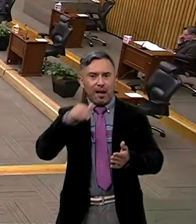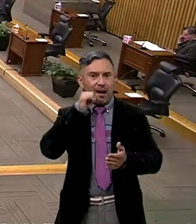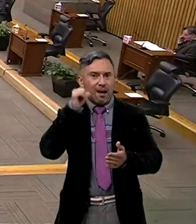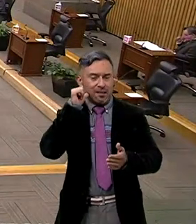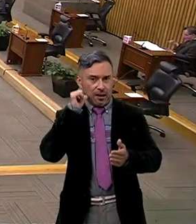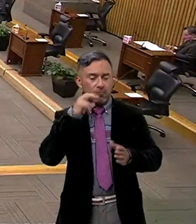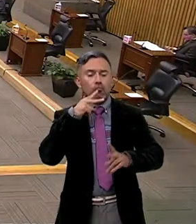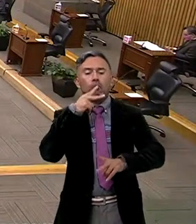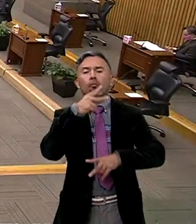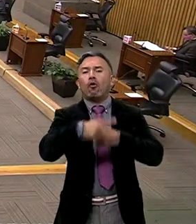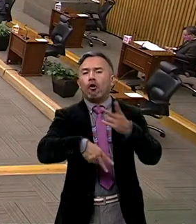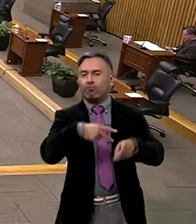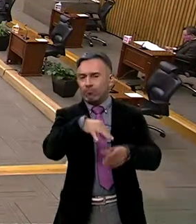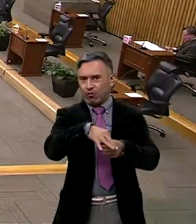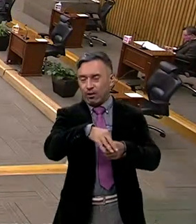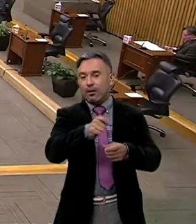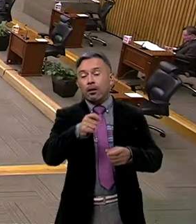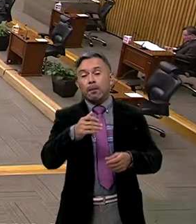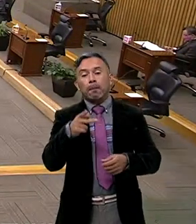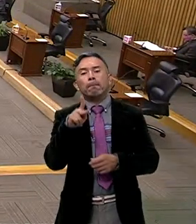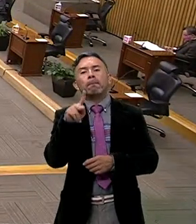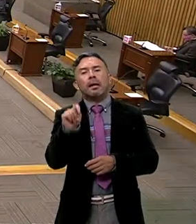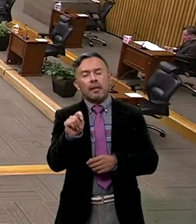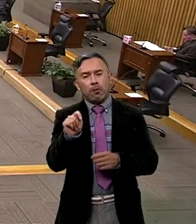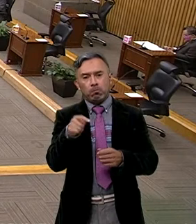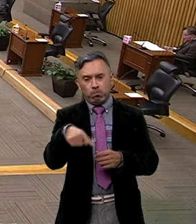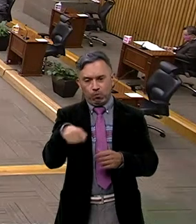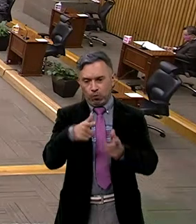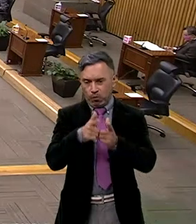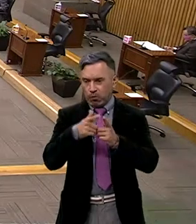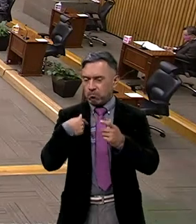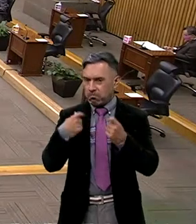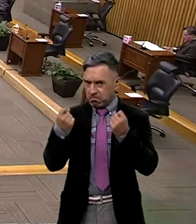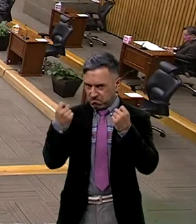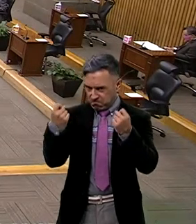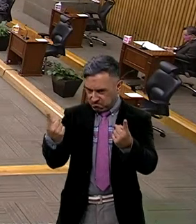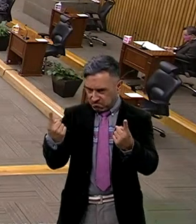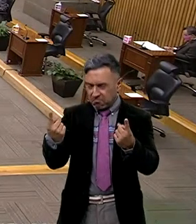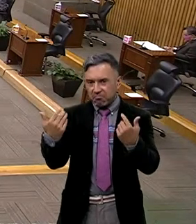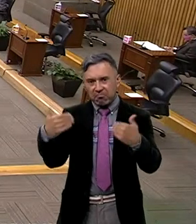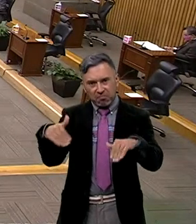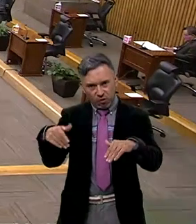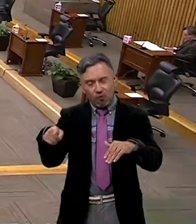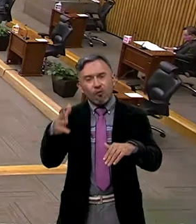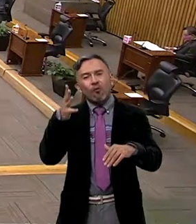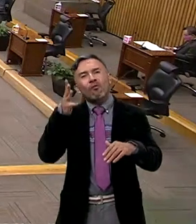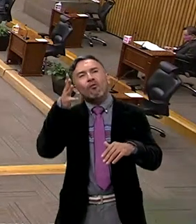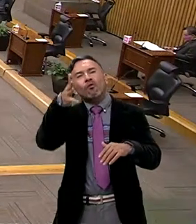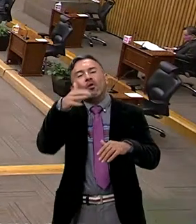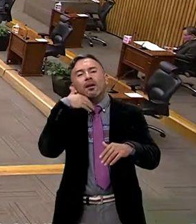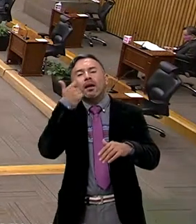en reconocimiento del partido del trabajo por su compromiso por una más justa e igualitaria